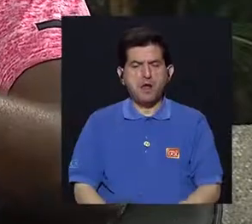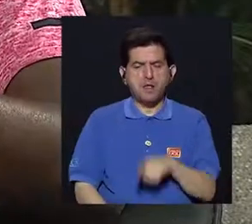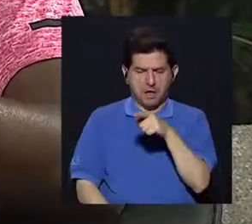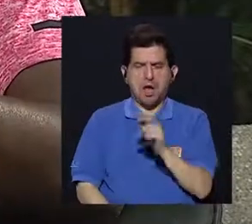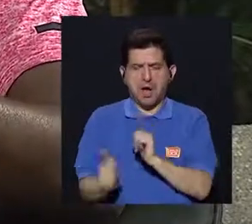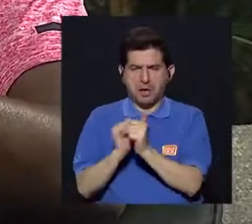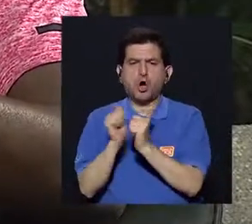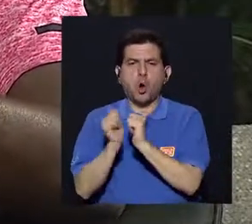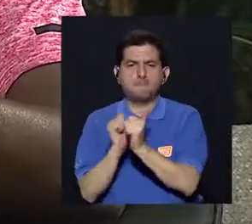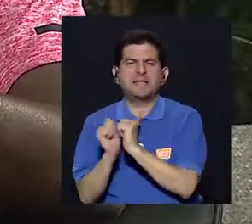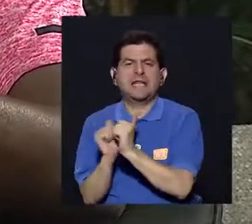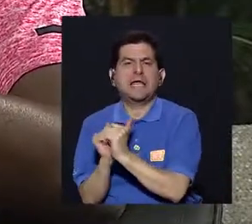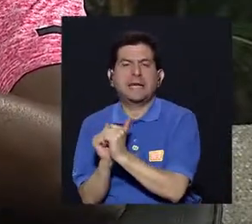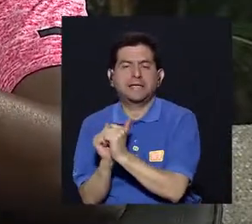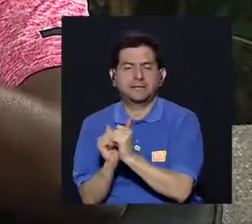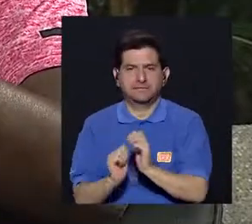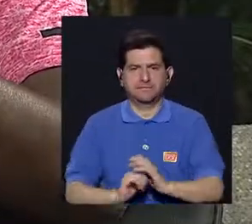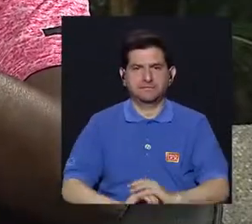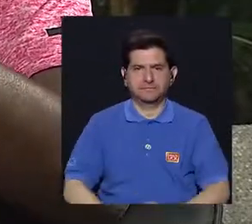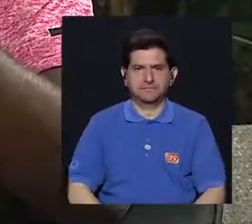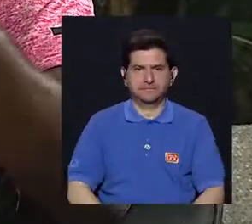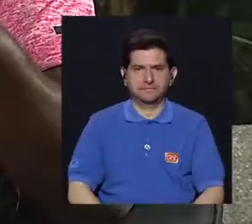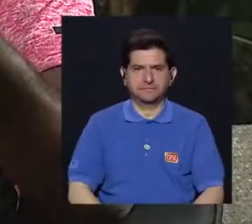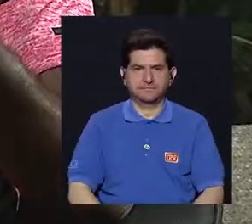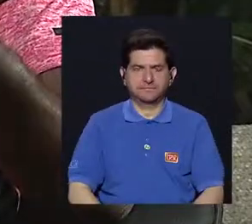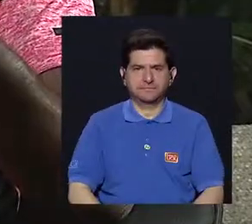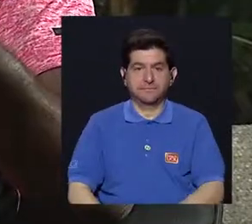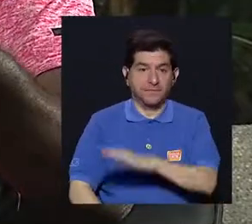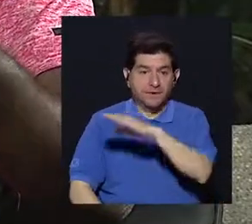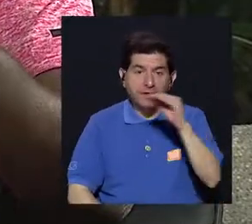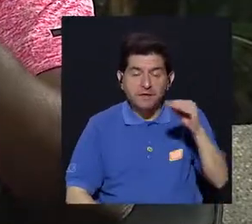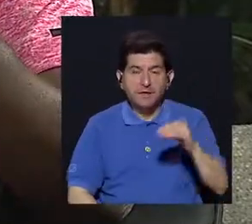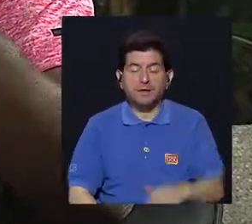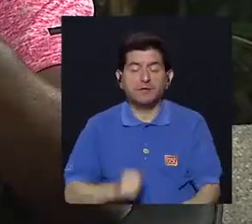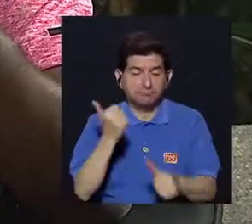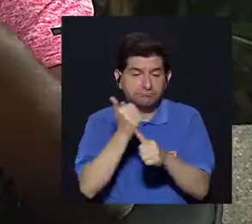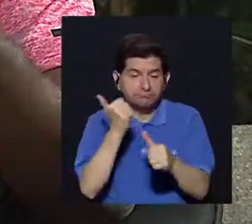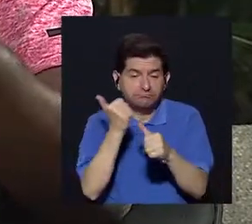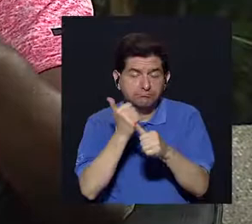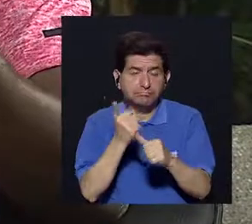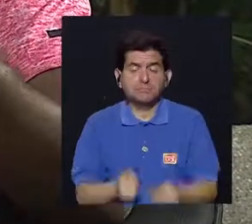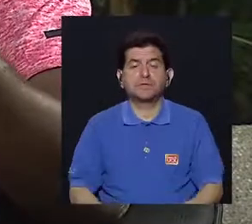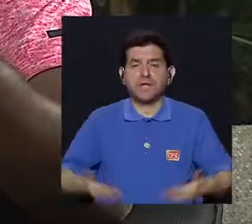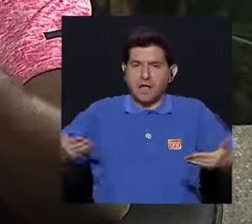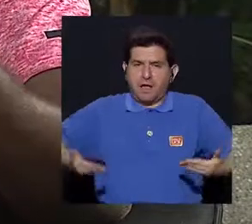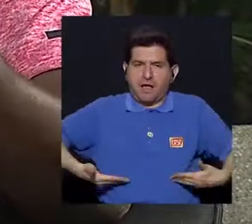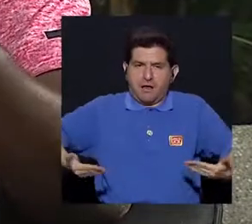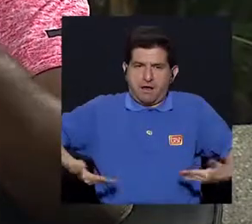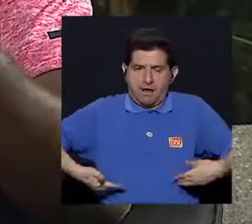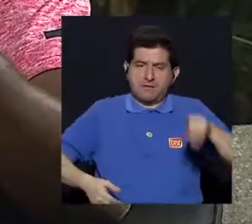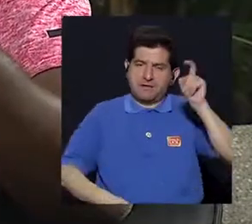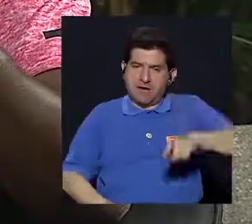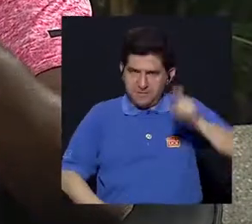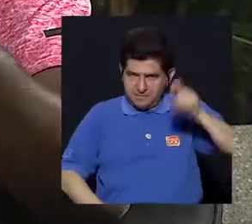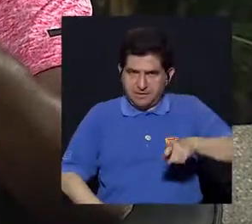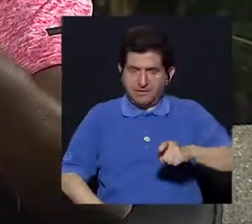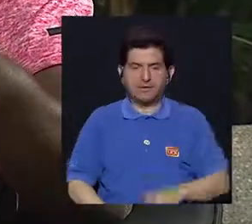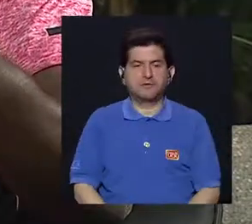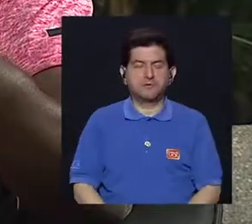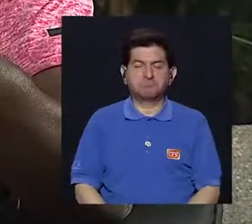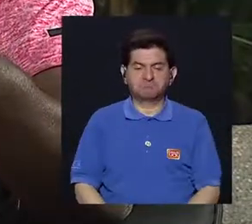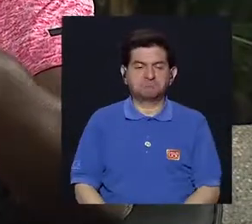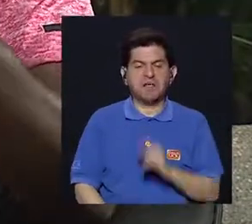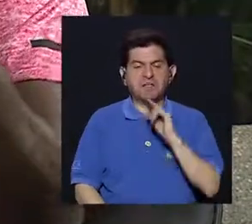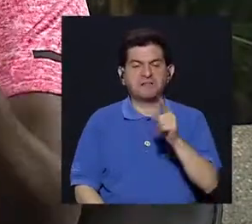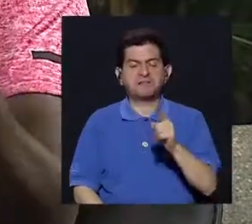ya puede ir a la parte competitiva. Y por, bueno, y teniendo el asesoramiento de los entrenadores, que debe ser